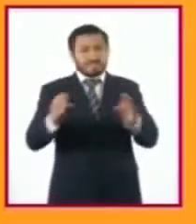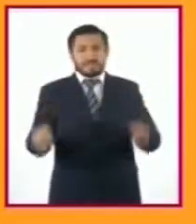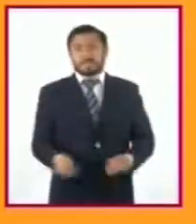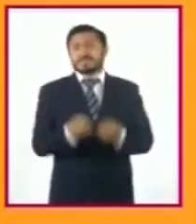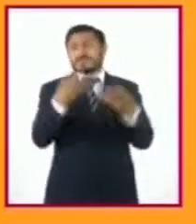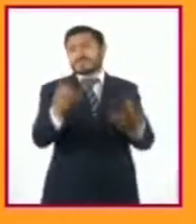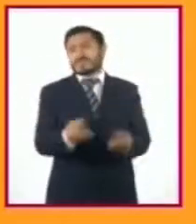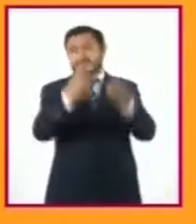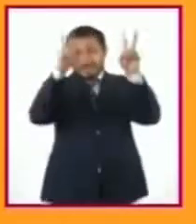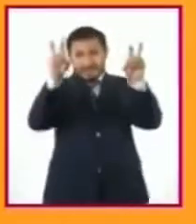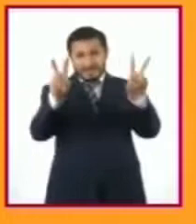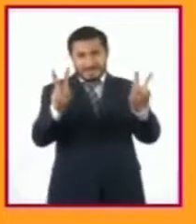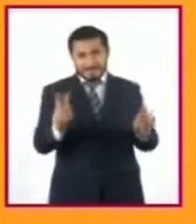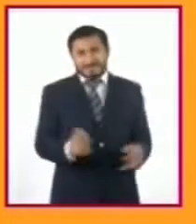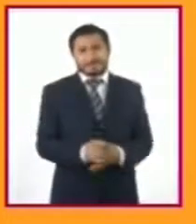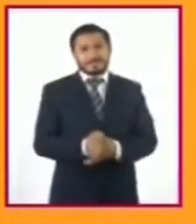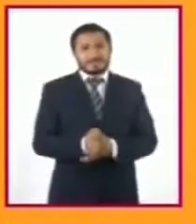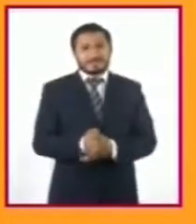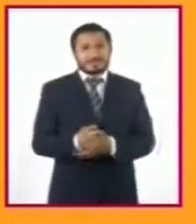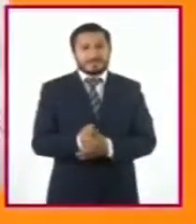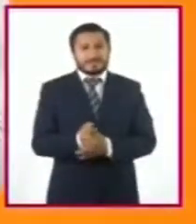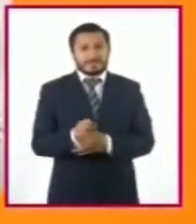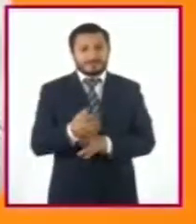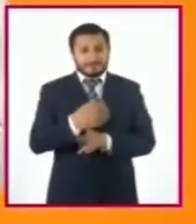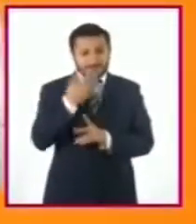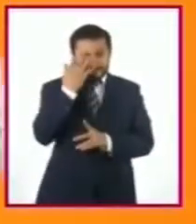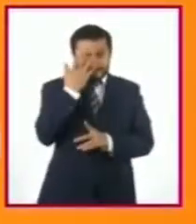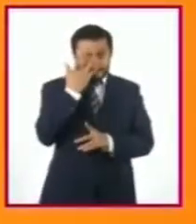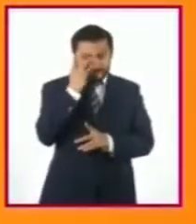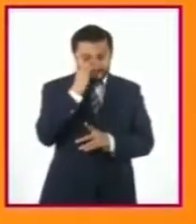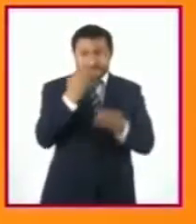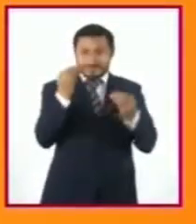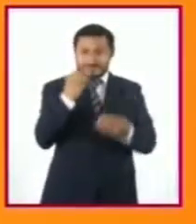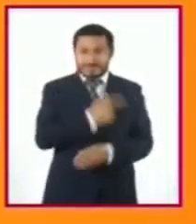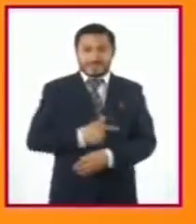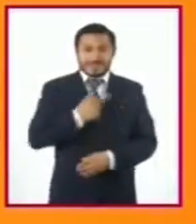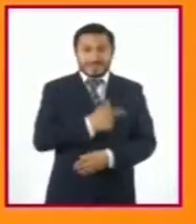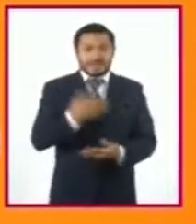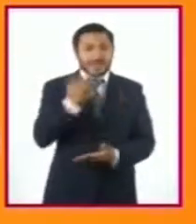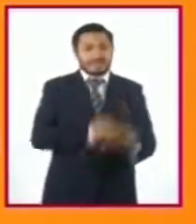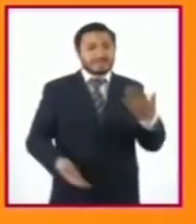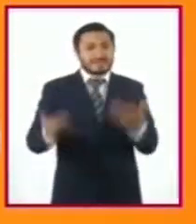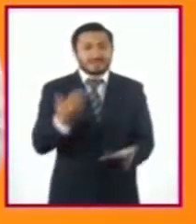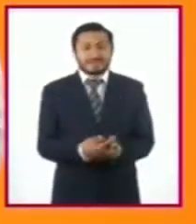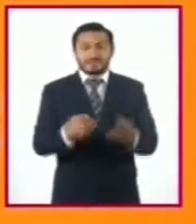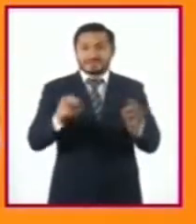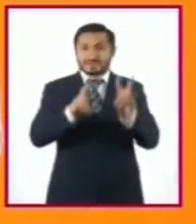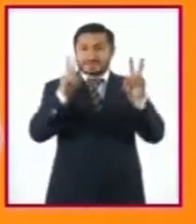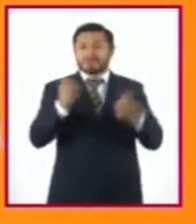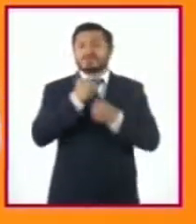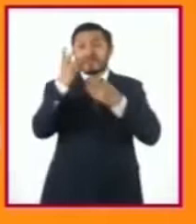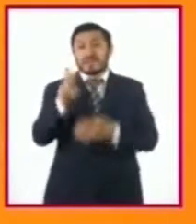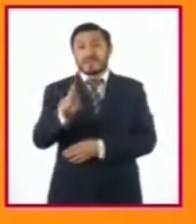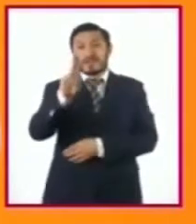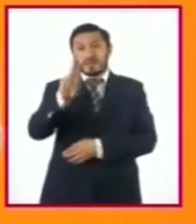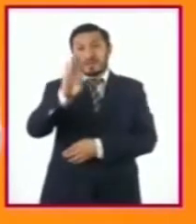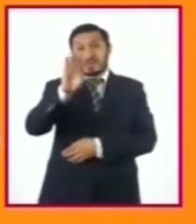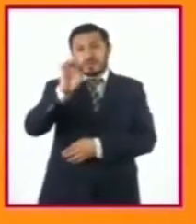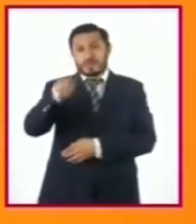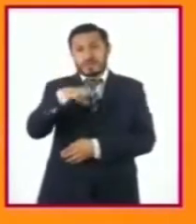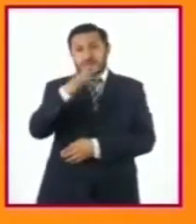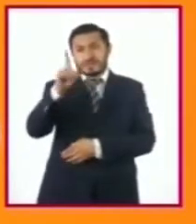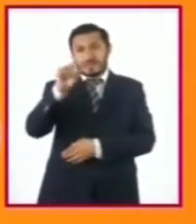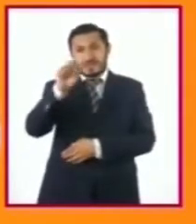temas en los distintos poemas? Con mucho gusto. Voy a compartirles un poema de Rubén Darío, representativo